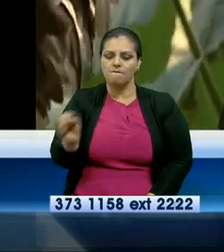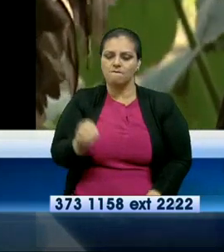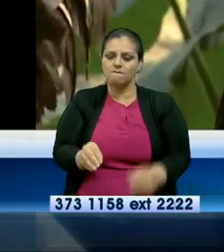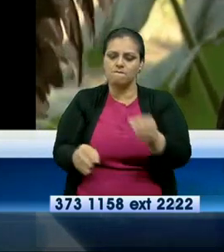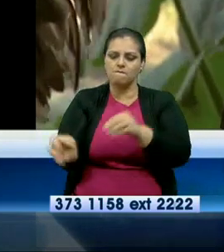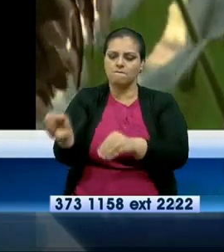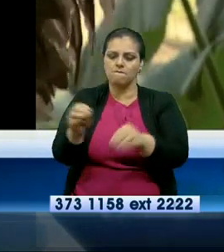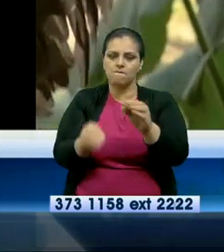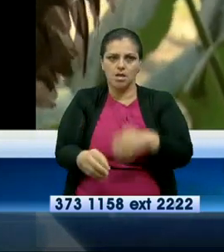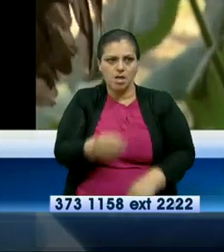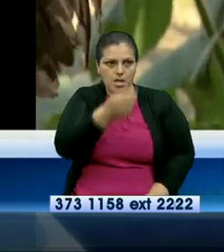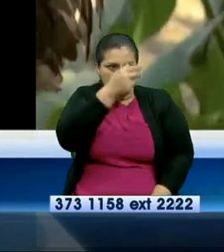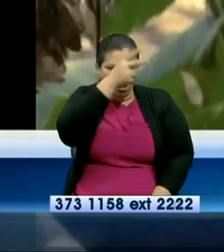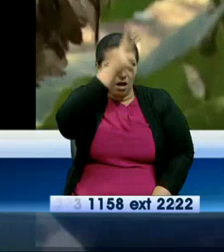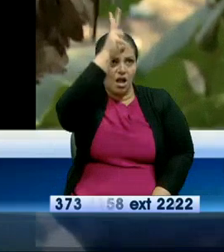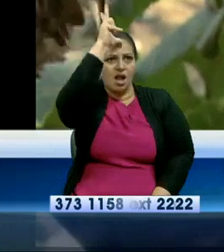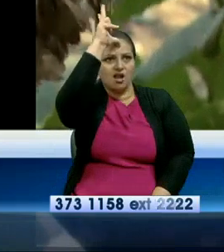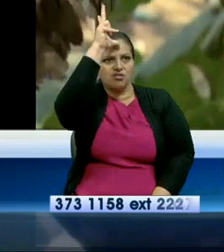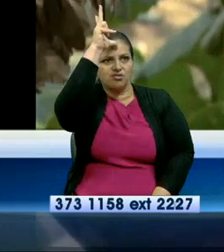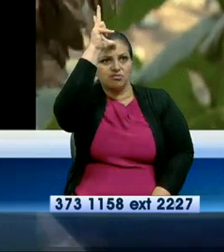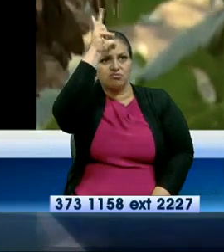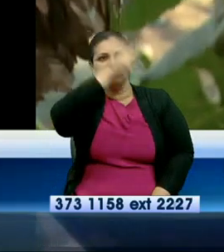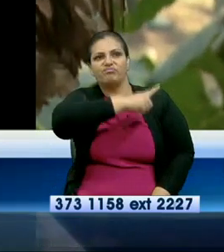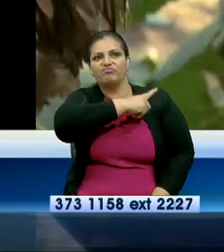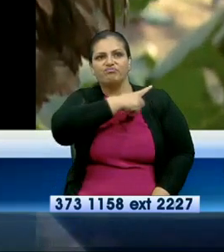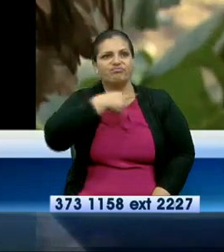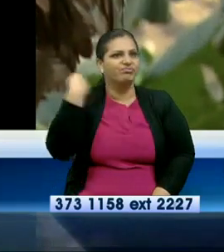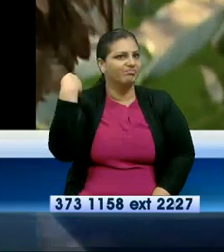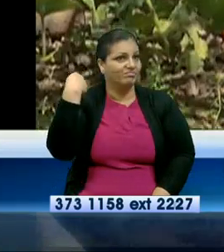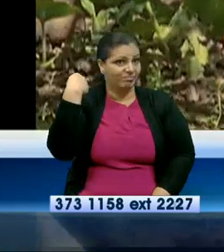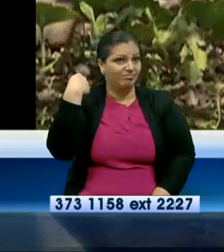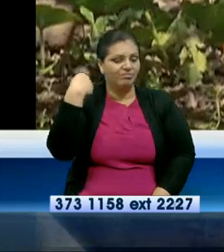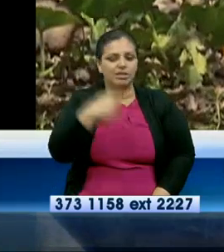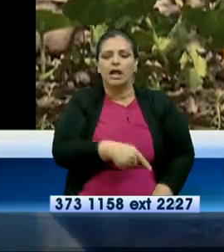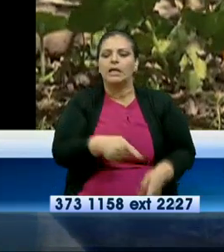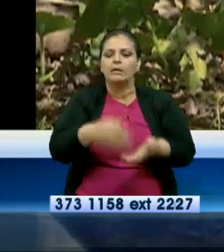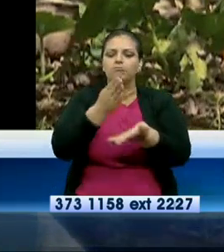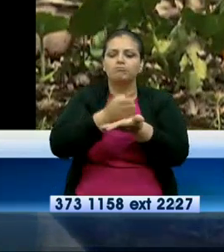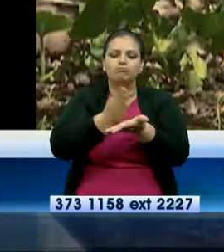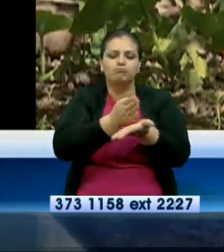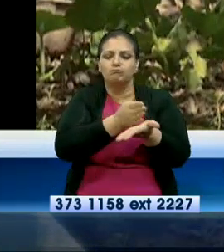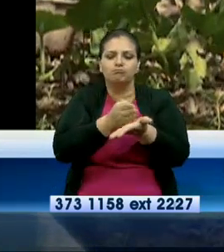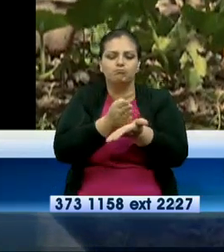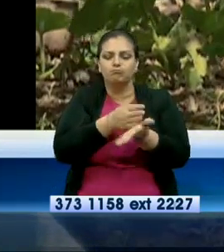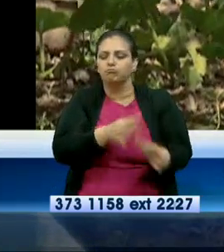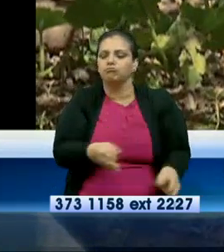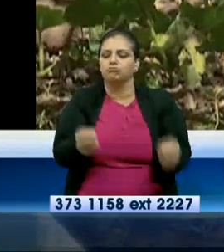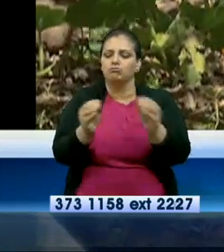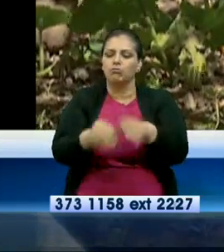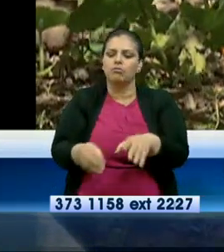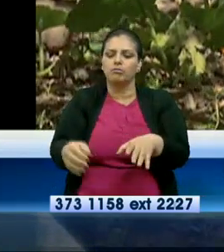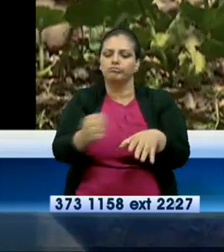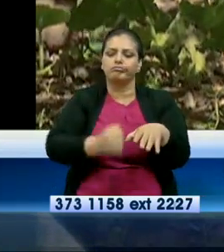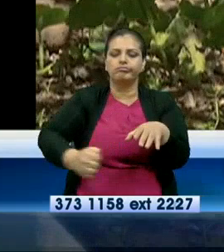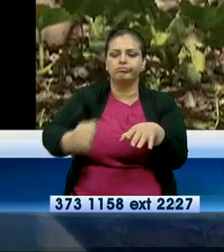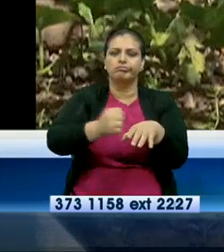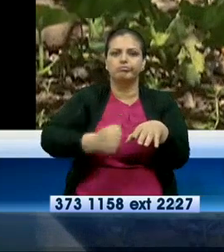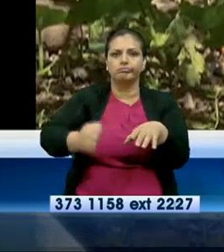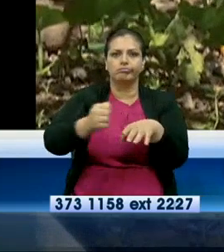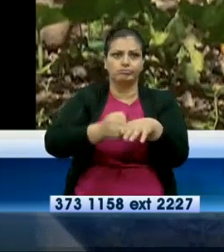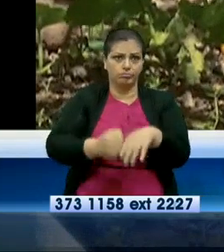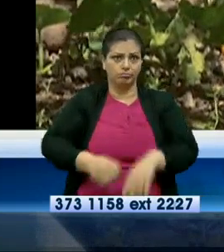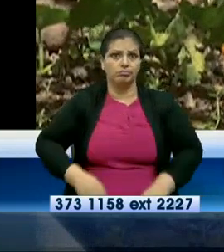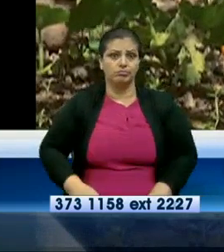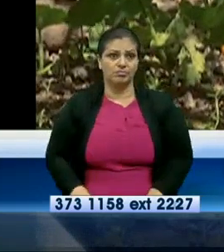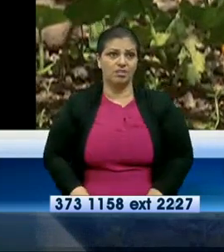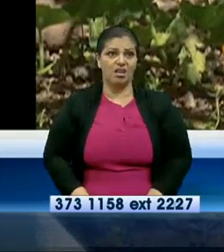criar, ahora como ustedes ven la tecnología y el progreso, ya no hay cómo, porque ya no se puede tener los